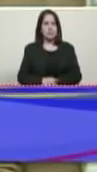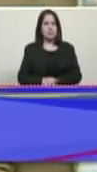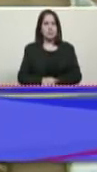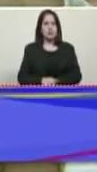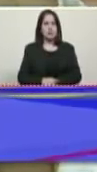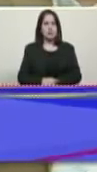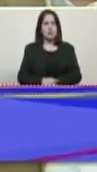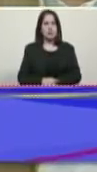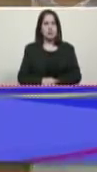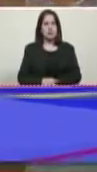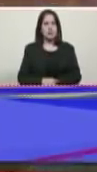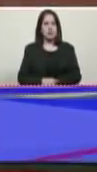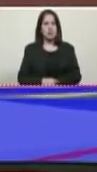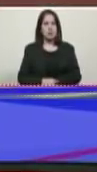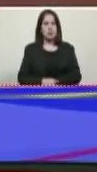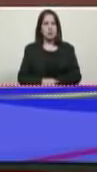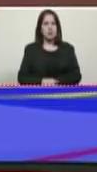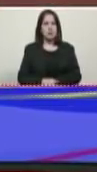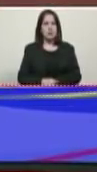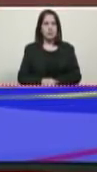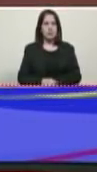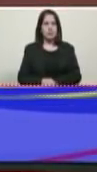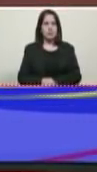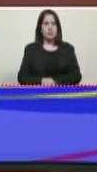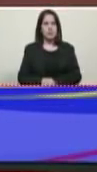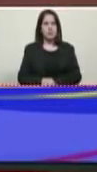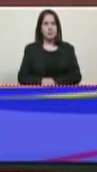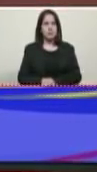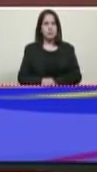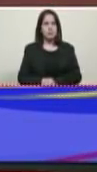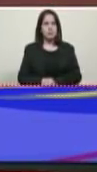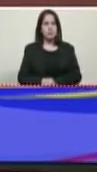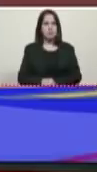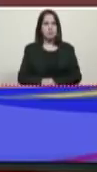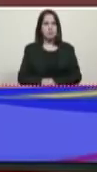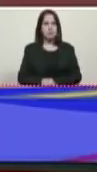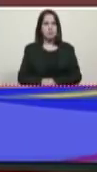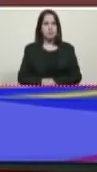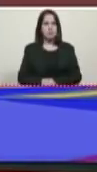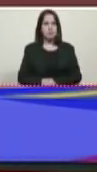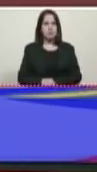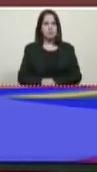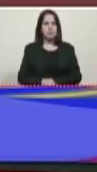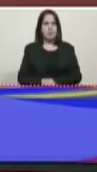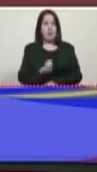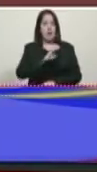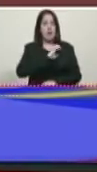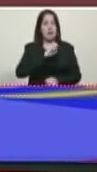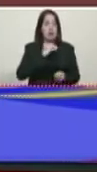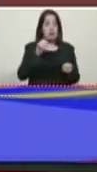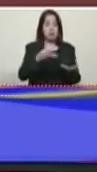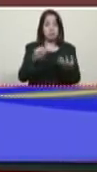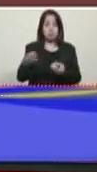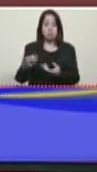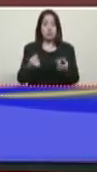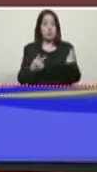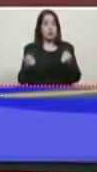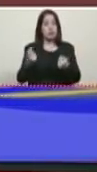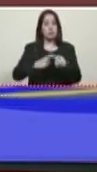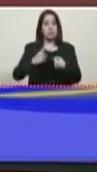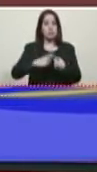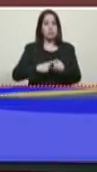todo esto suma el niño jesus san nicolás está llegando inclusive en enero todo esto suma